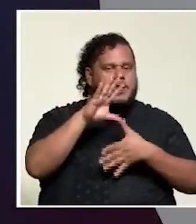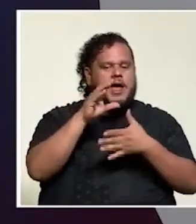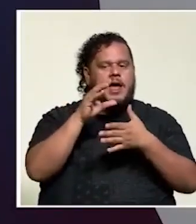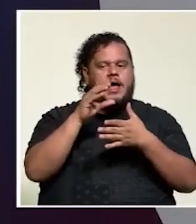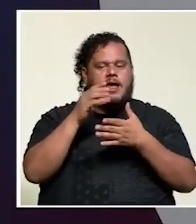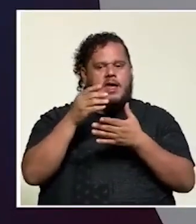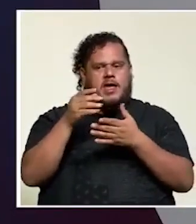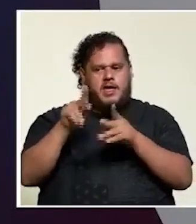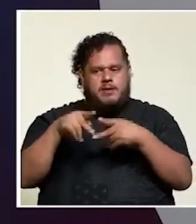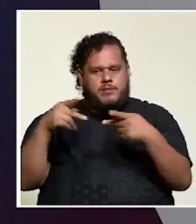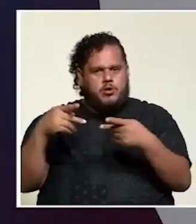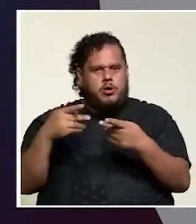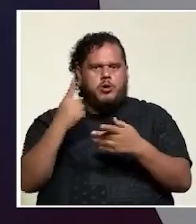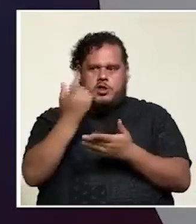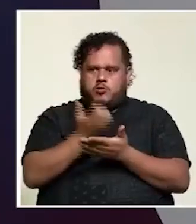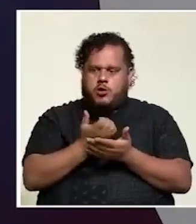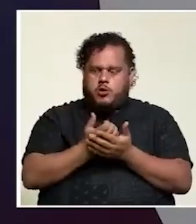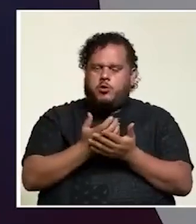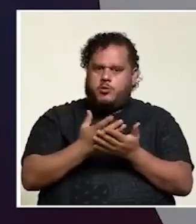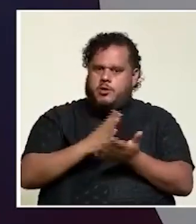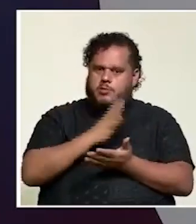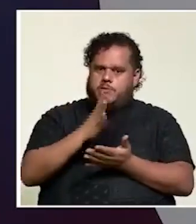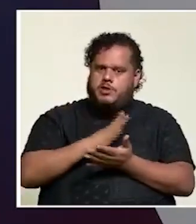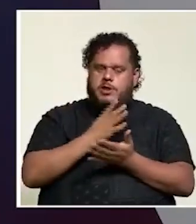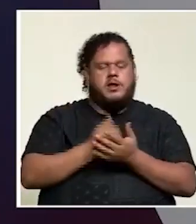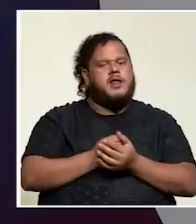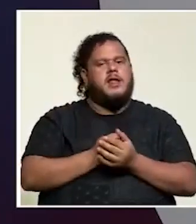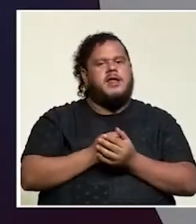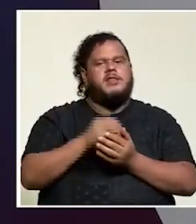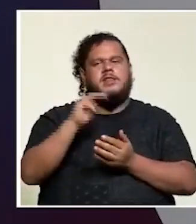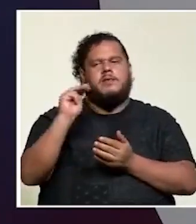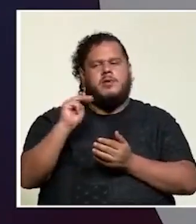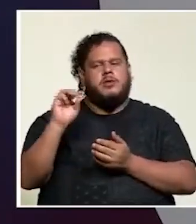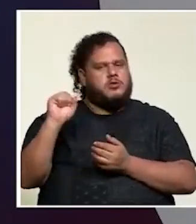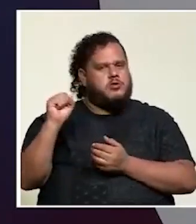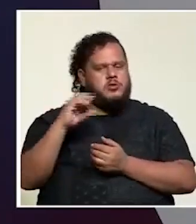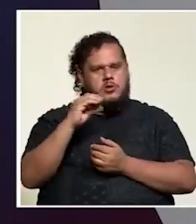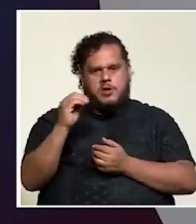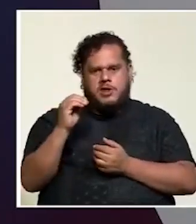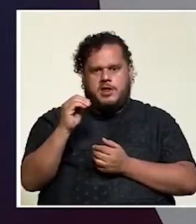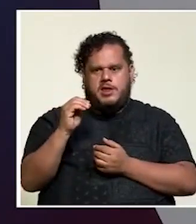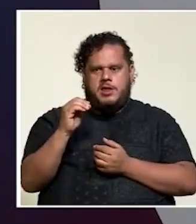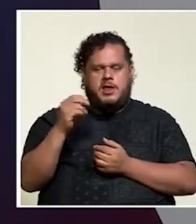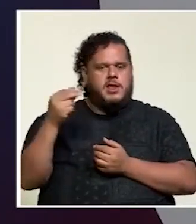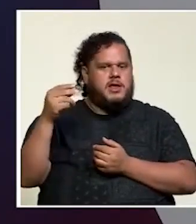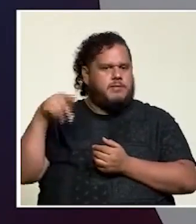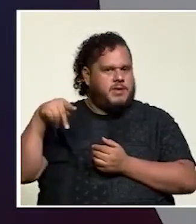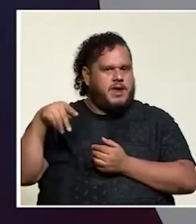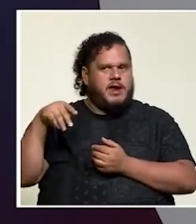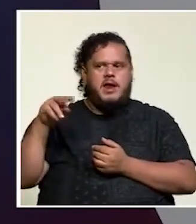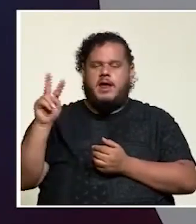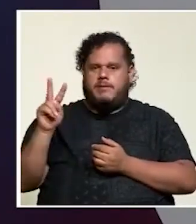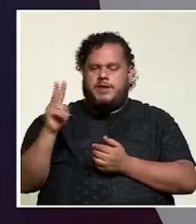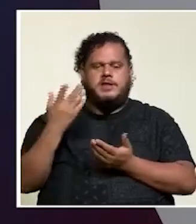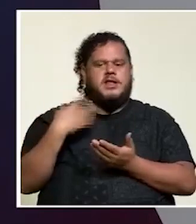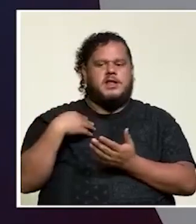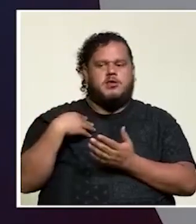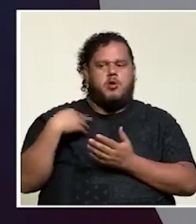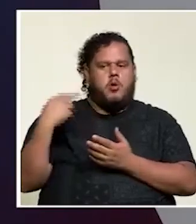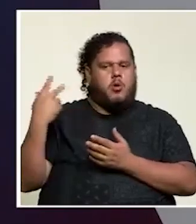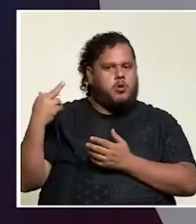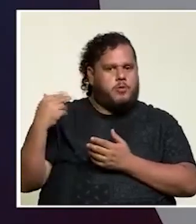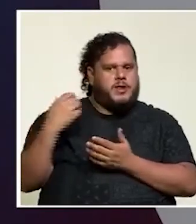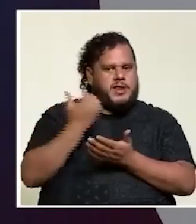en economía bastante prestigiosa, de Mauricio Soto y Pierre Bachas, que son un par de colegas economistas,